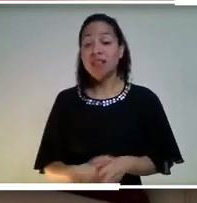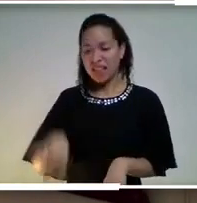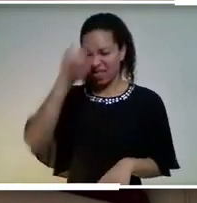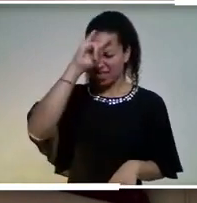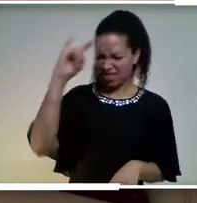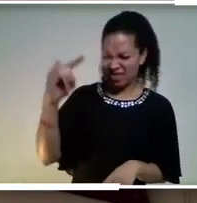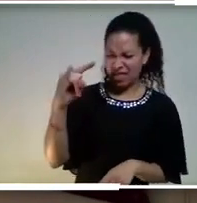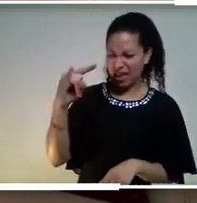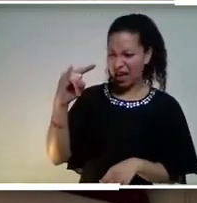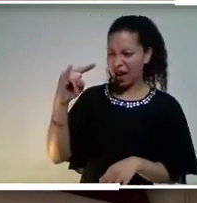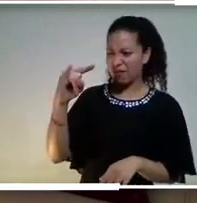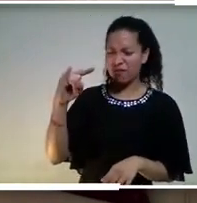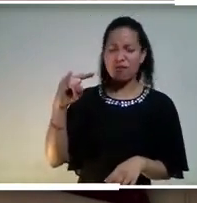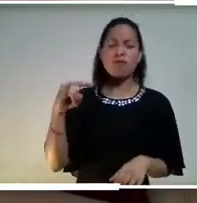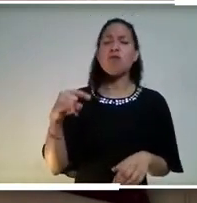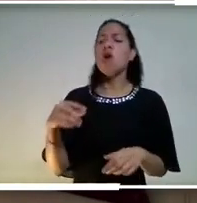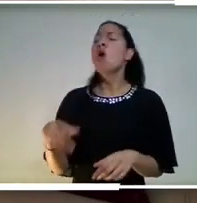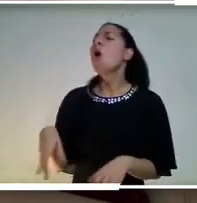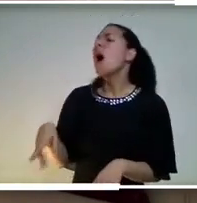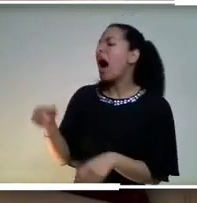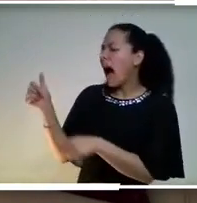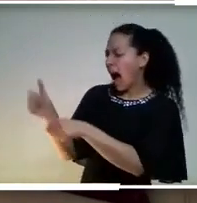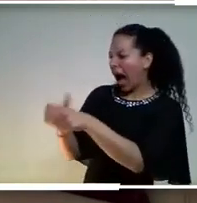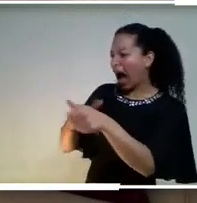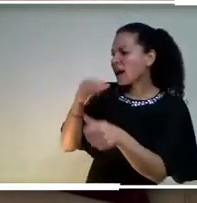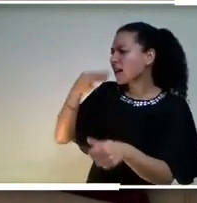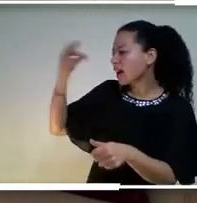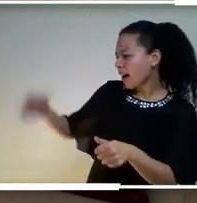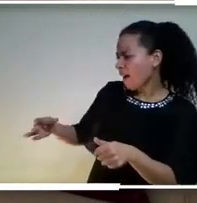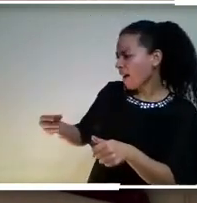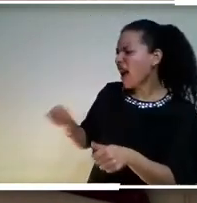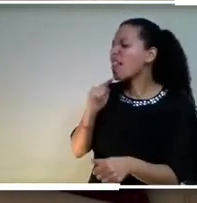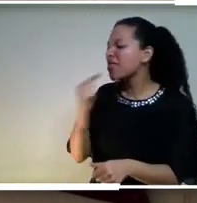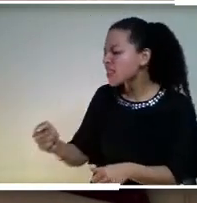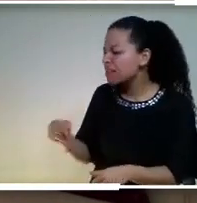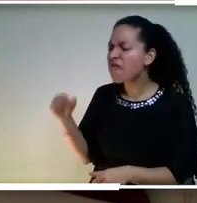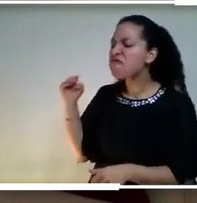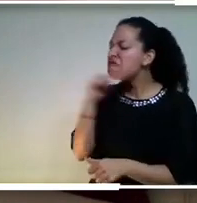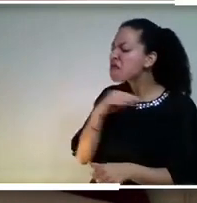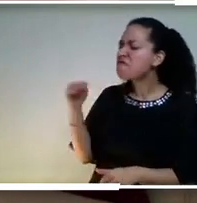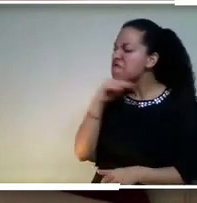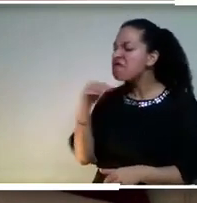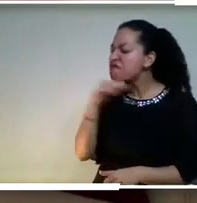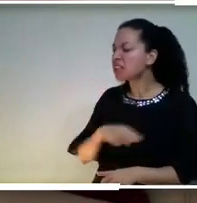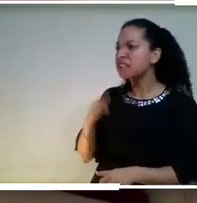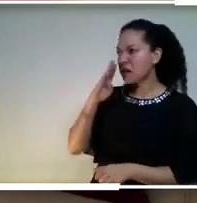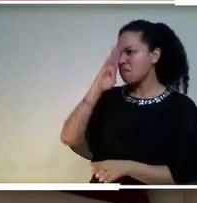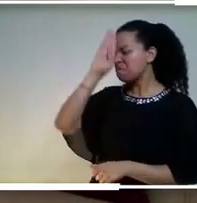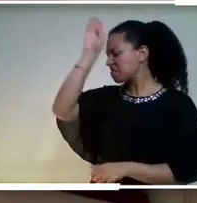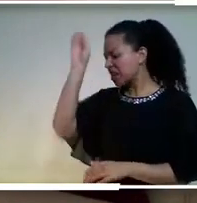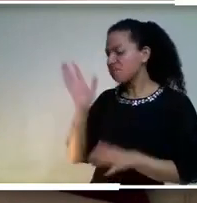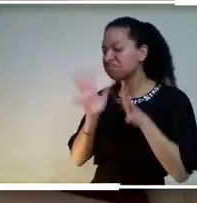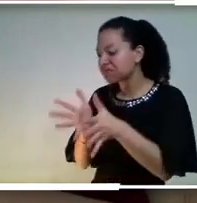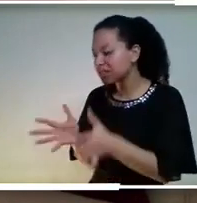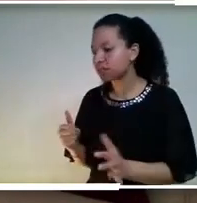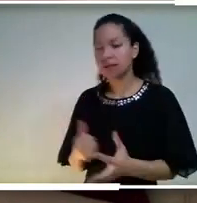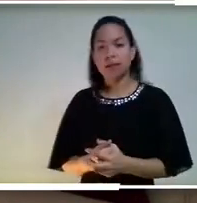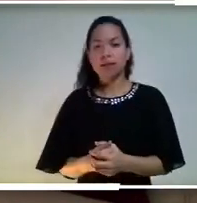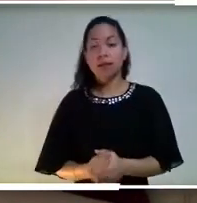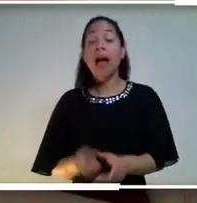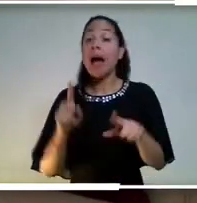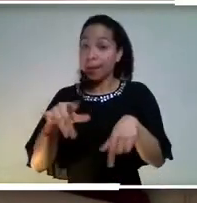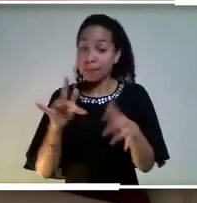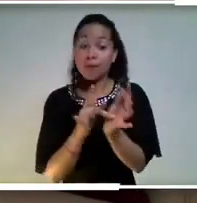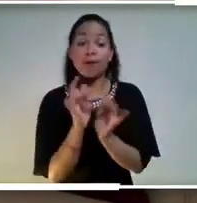mayoría cree las mentiras de la tradición y del enemigo por eso de uno da la luz de su palabra para que andemos en esa luz